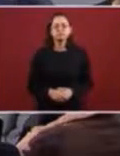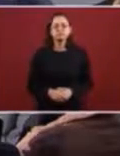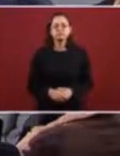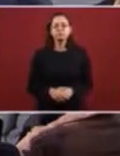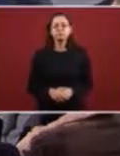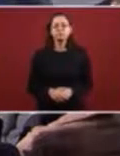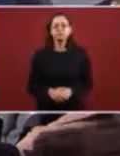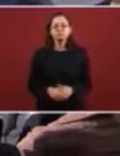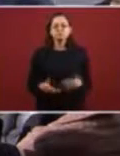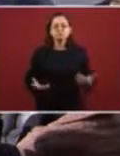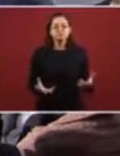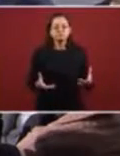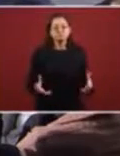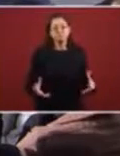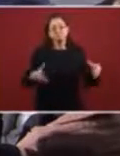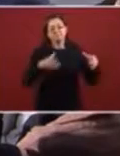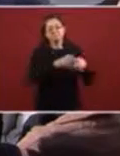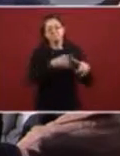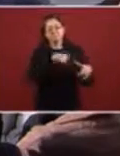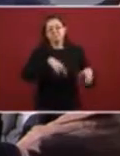para los huertas